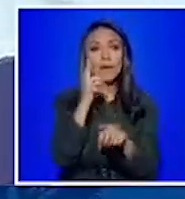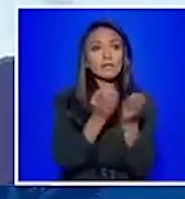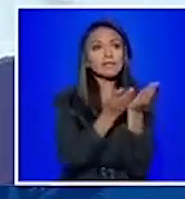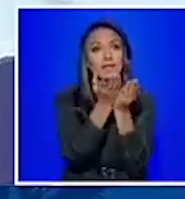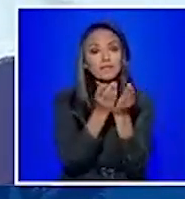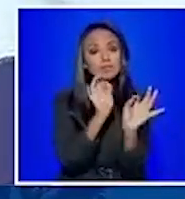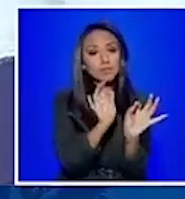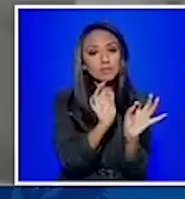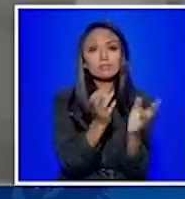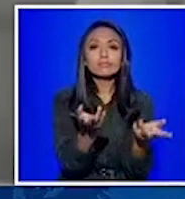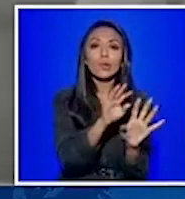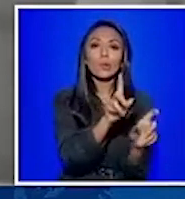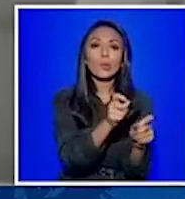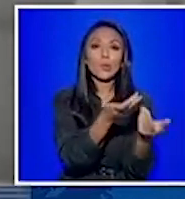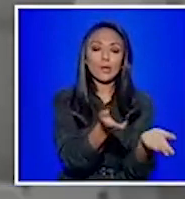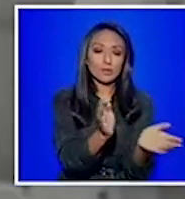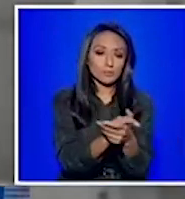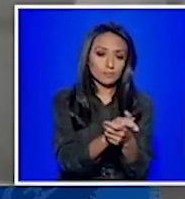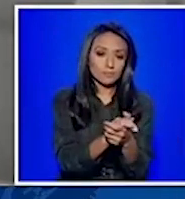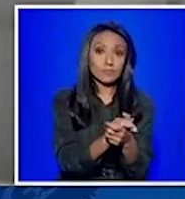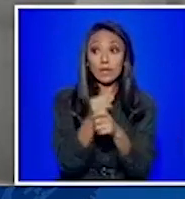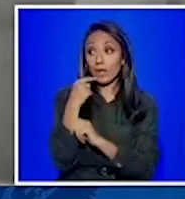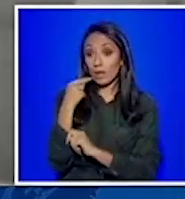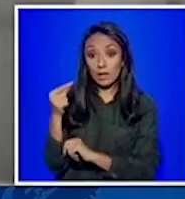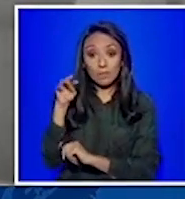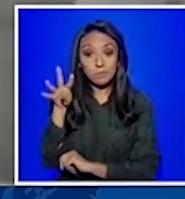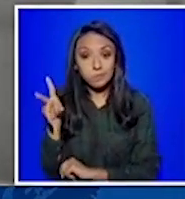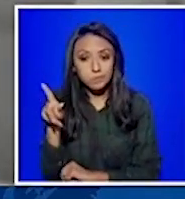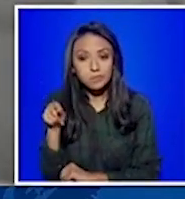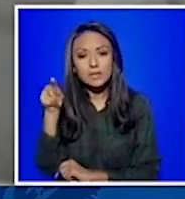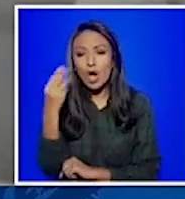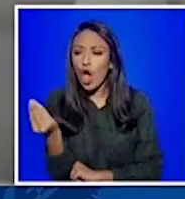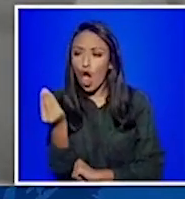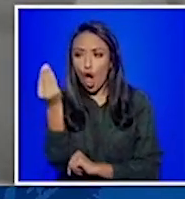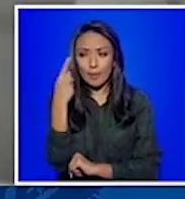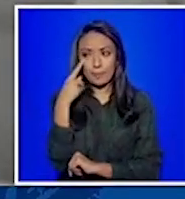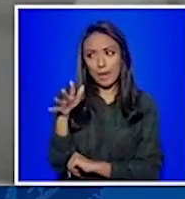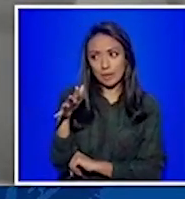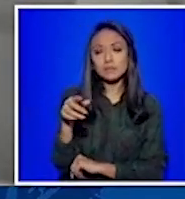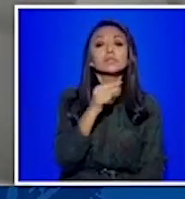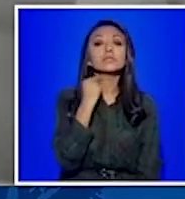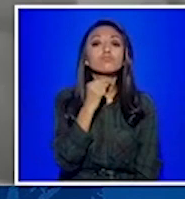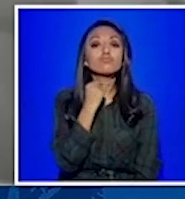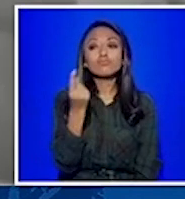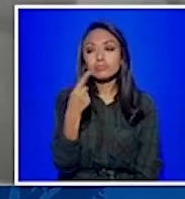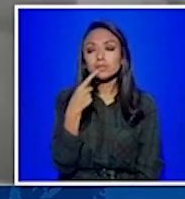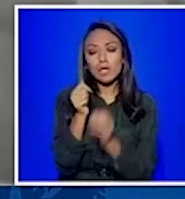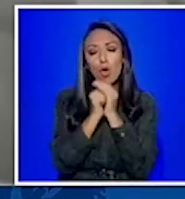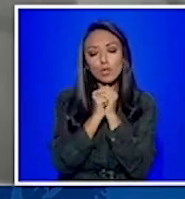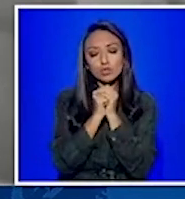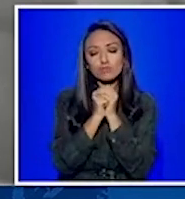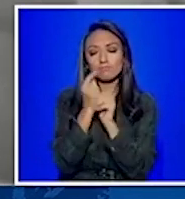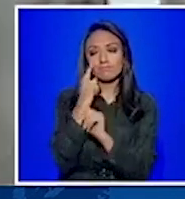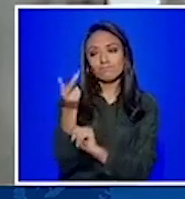ve en los videos se observa que los delincuentes serían jóvenes por ello el padre dice que desde ahora sus oraciones van hacia ellos